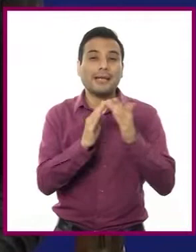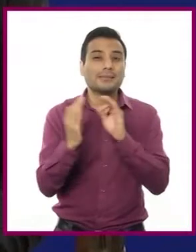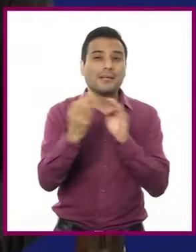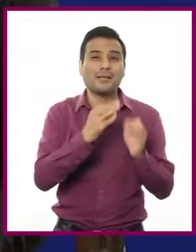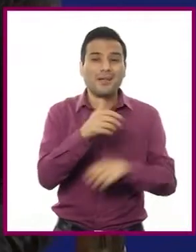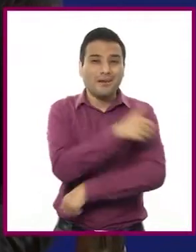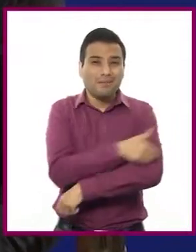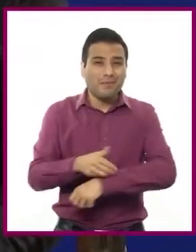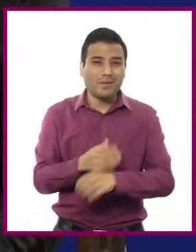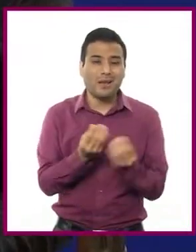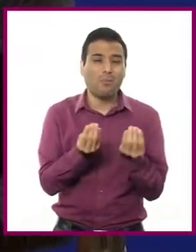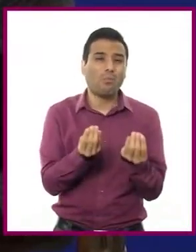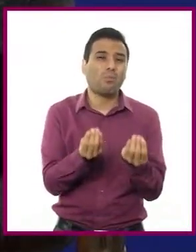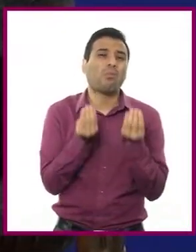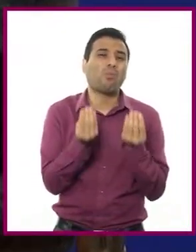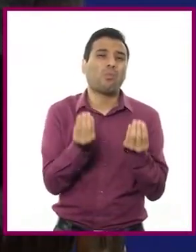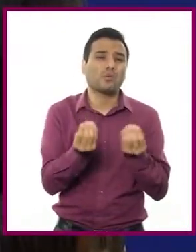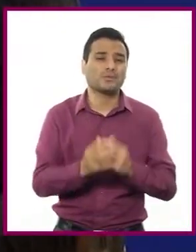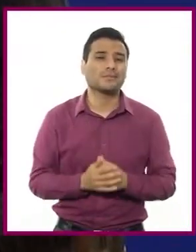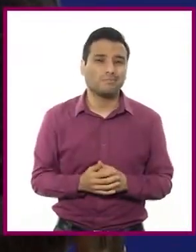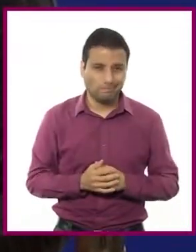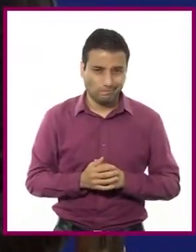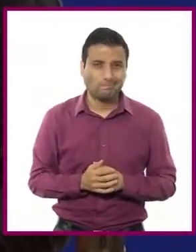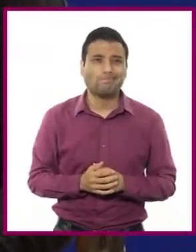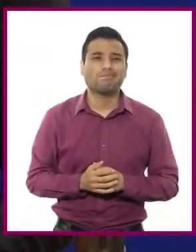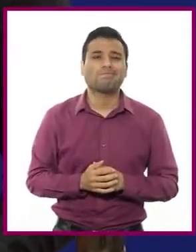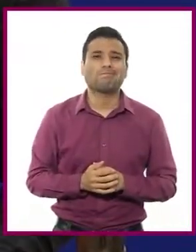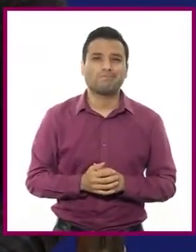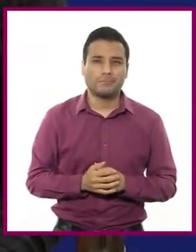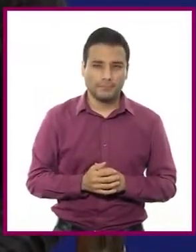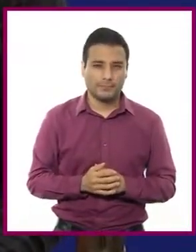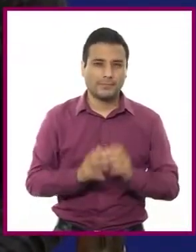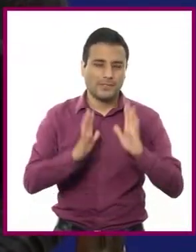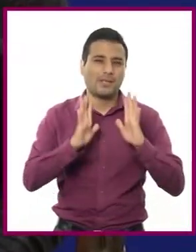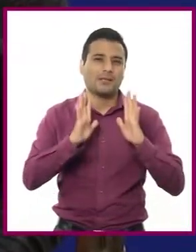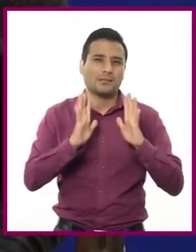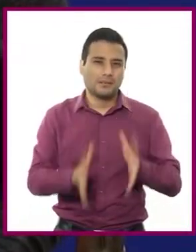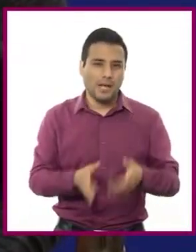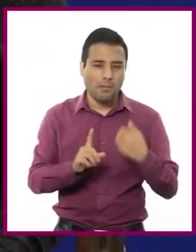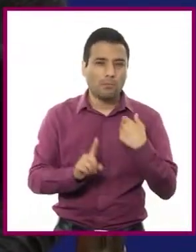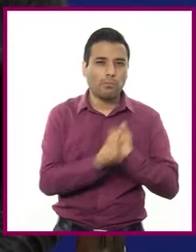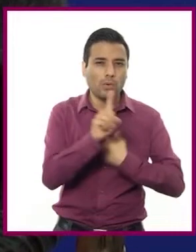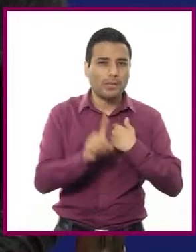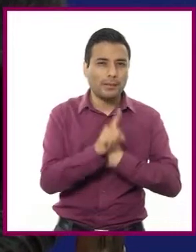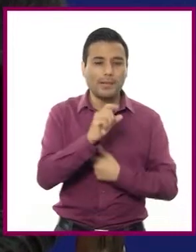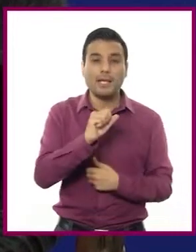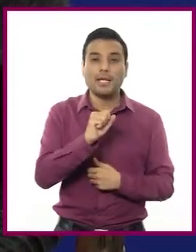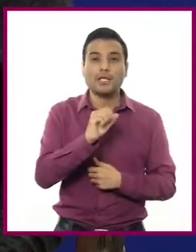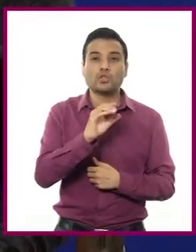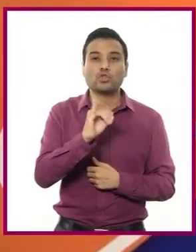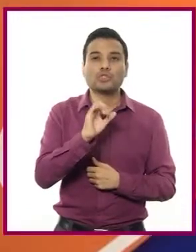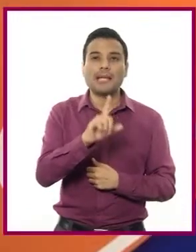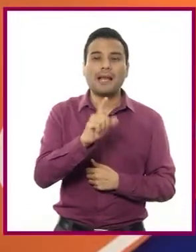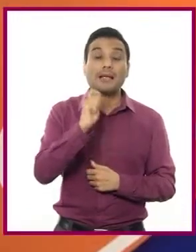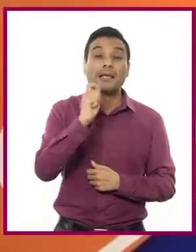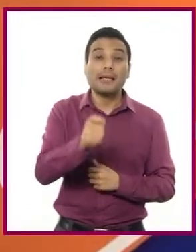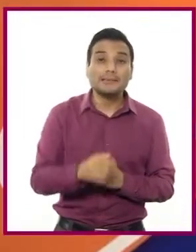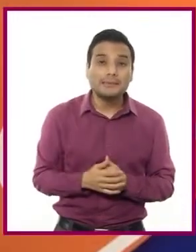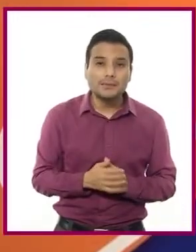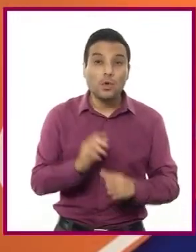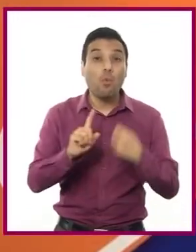familias estamos involucradas. Entonces podemos decir que un problema social es toda aquella circunstancia que